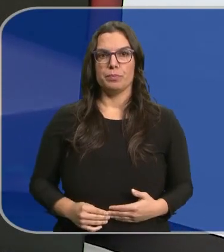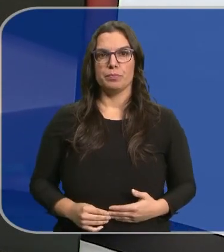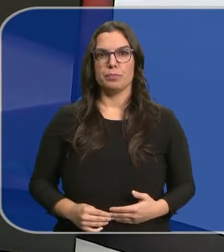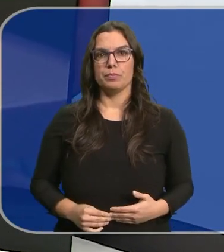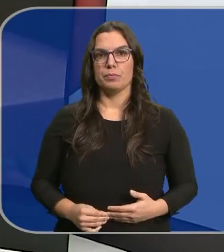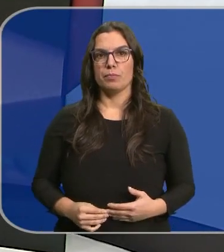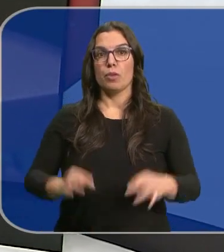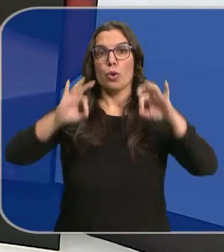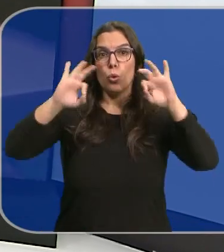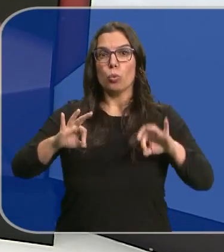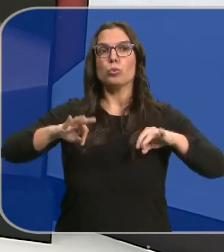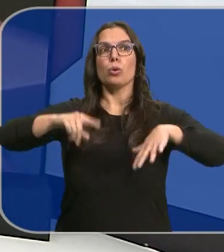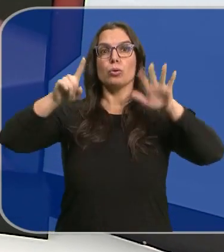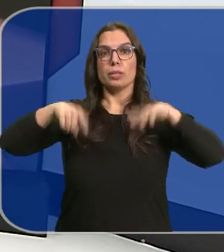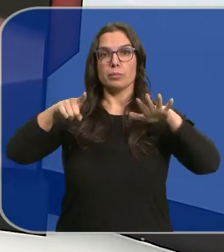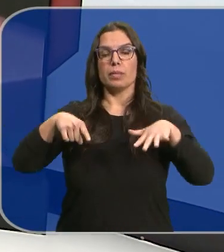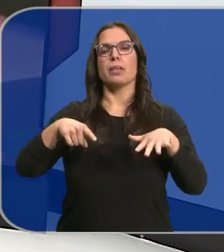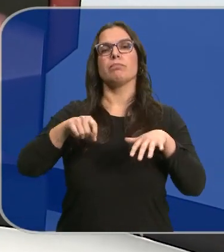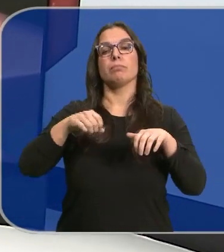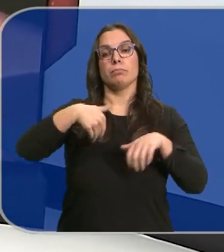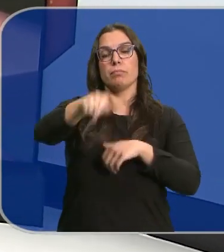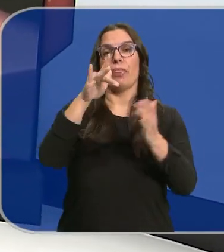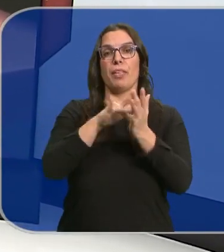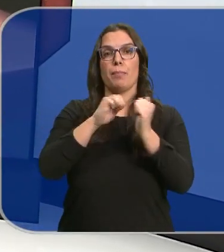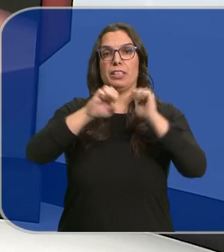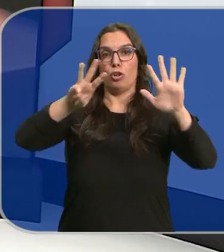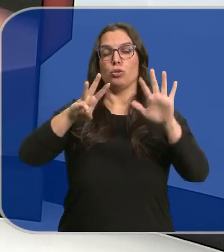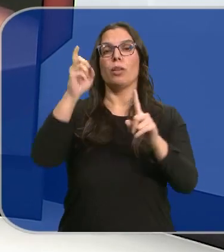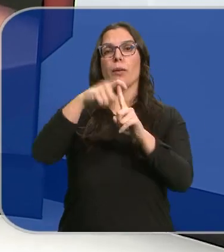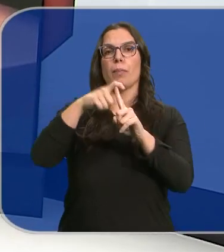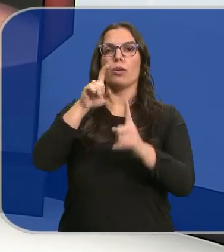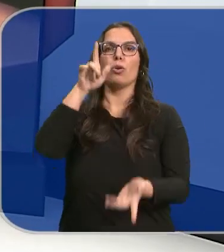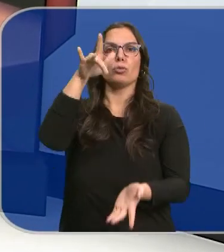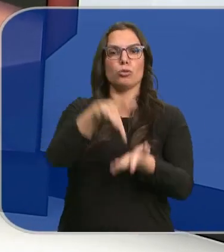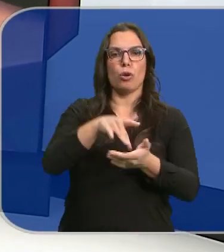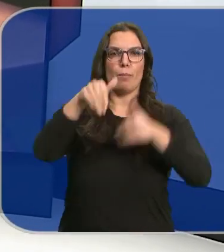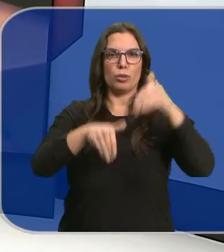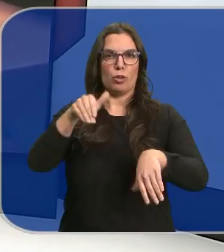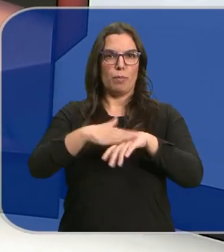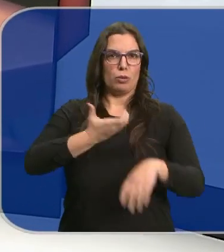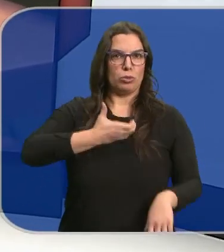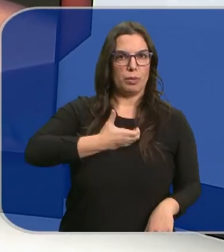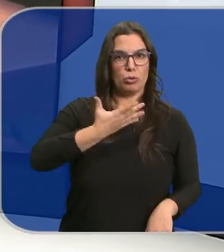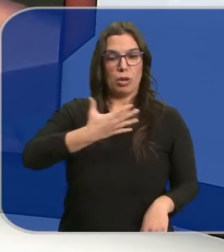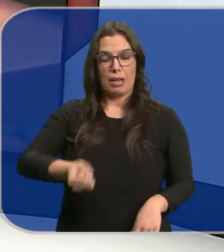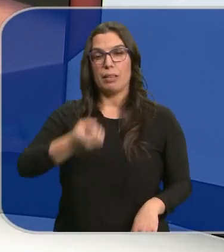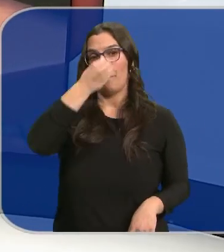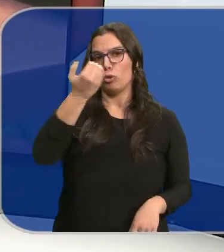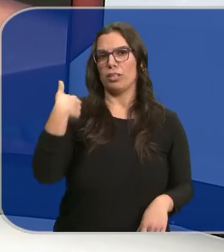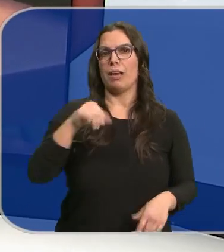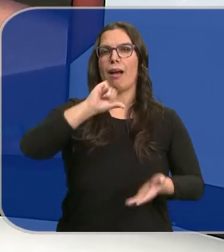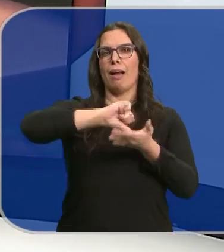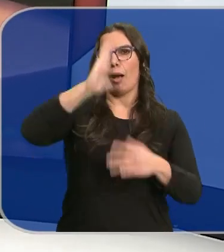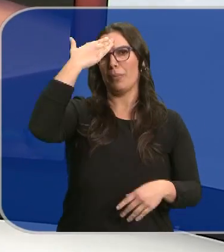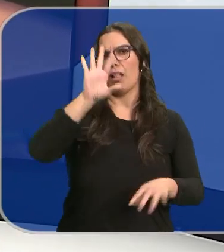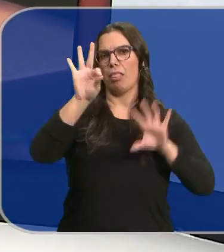En 6 meses justos, el 28 de mayo, iremos a votar para elegir ayuntamientos y alcaldes. El PSOE tiene ya sus candidatos para las capitales de